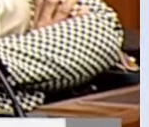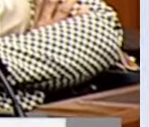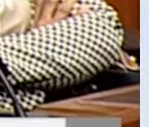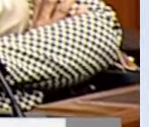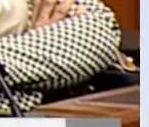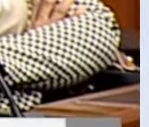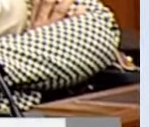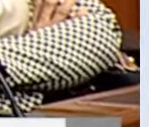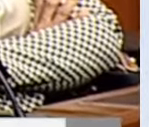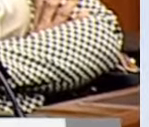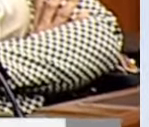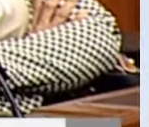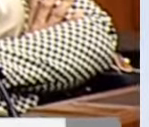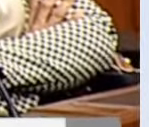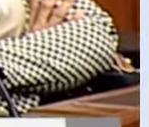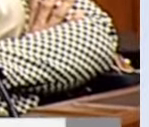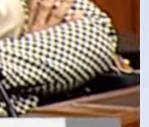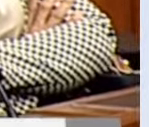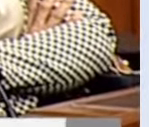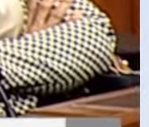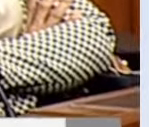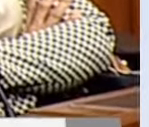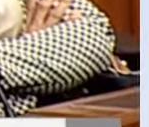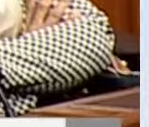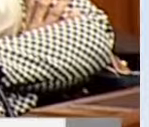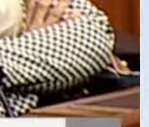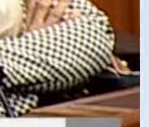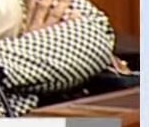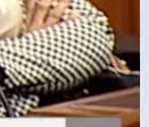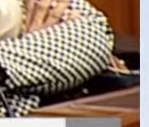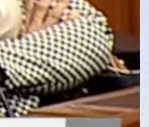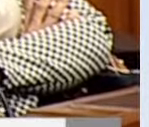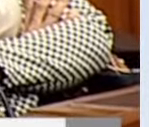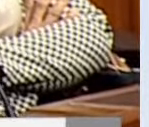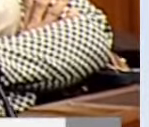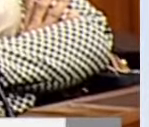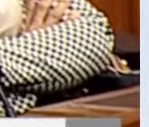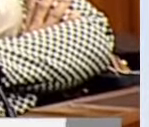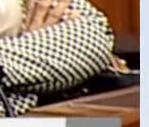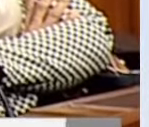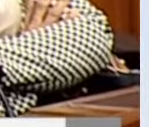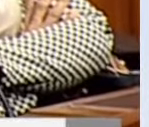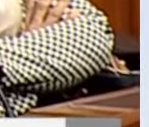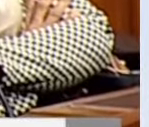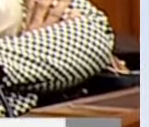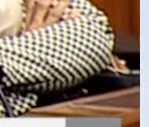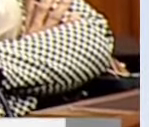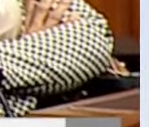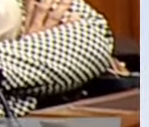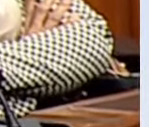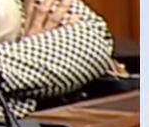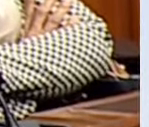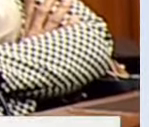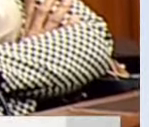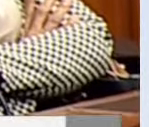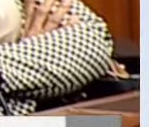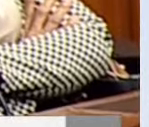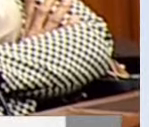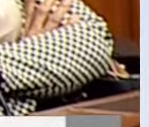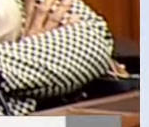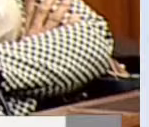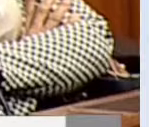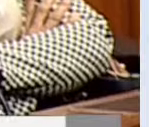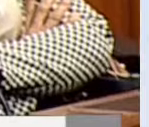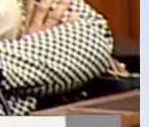corrupción no se hace solo con palabras, sino también con gestos y acciones. No podemos decir ser transparente y